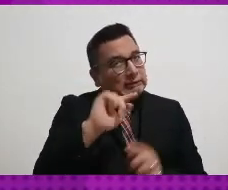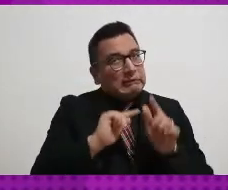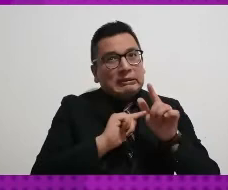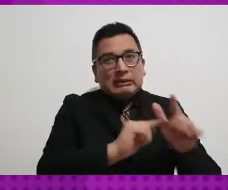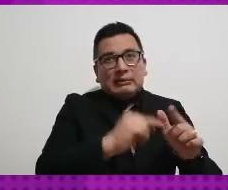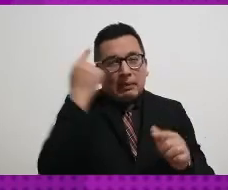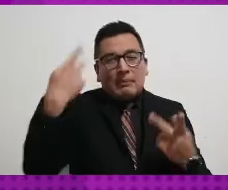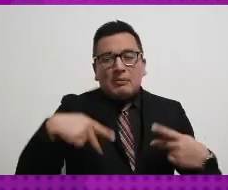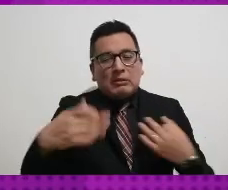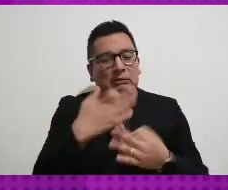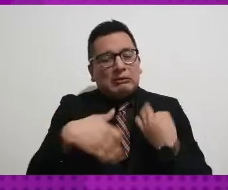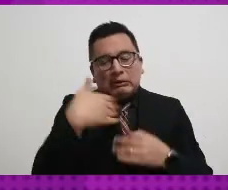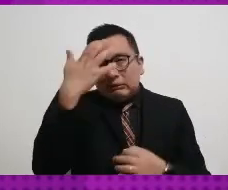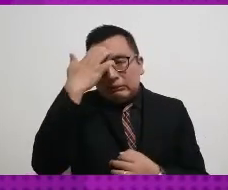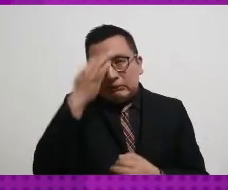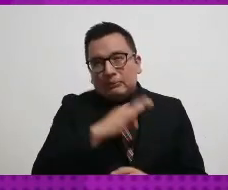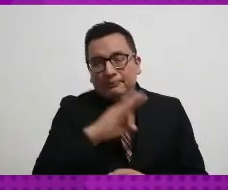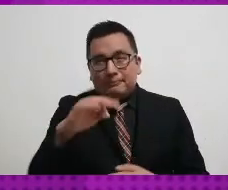estar mejor informados.